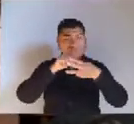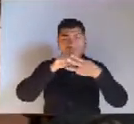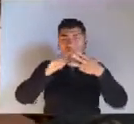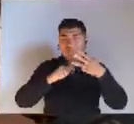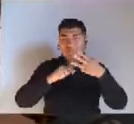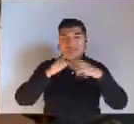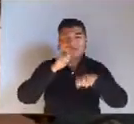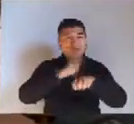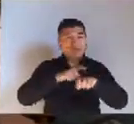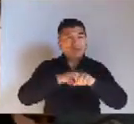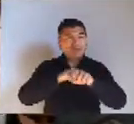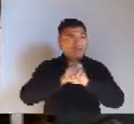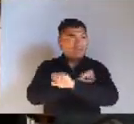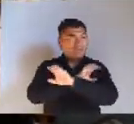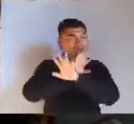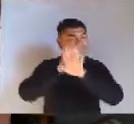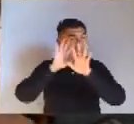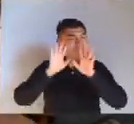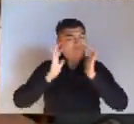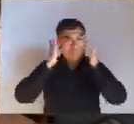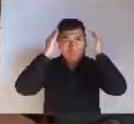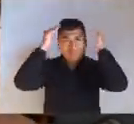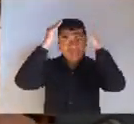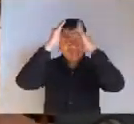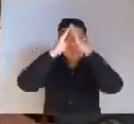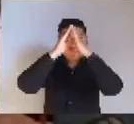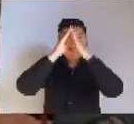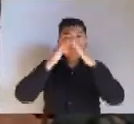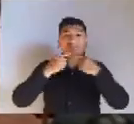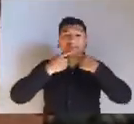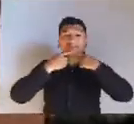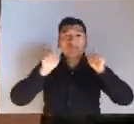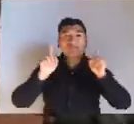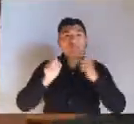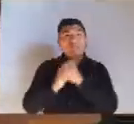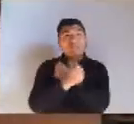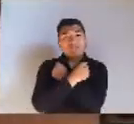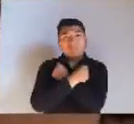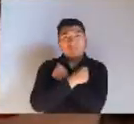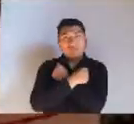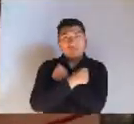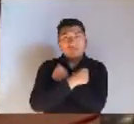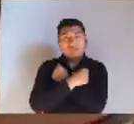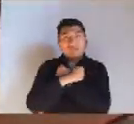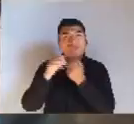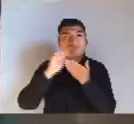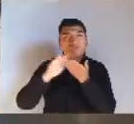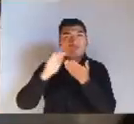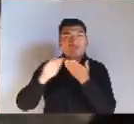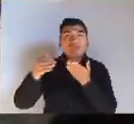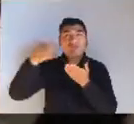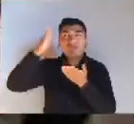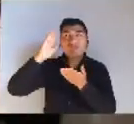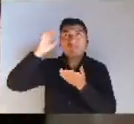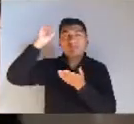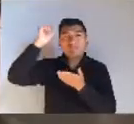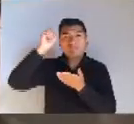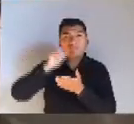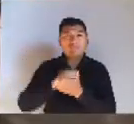claros, precisos y concretos que fue Monseñor Percy Galván: el amor y la misericordia de Dios.